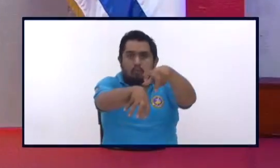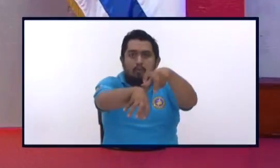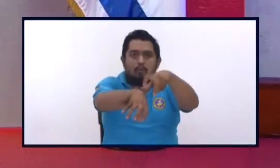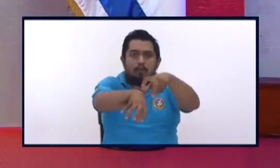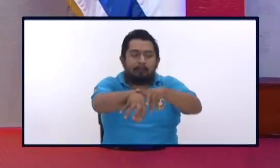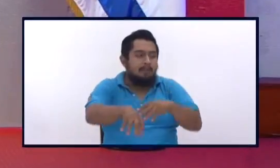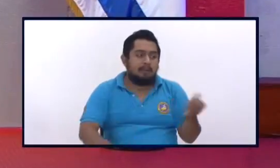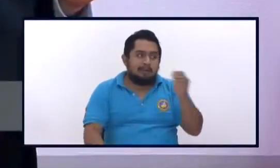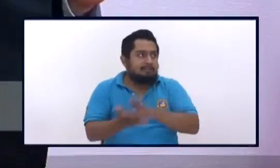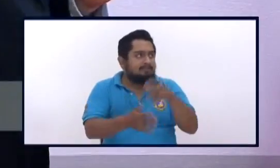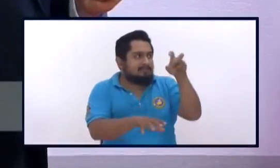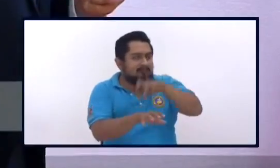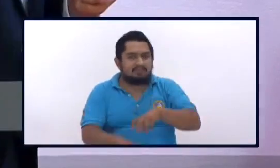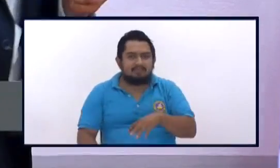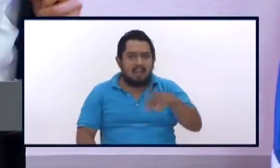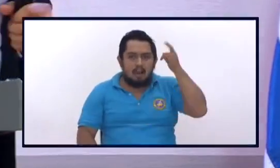devolvió